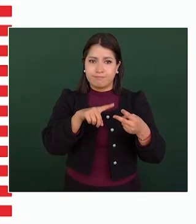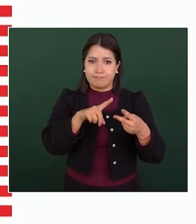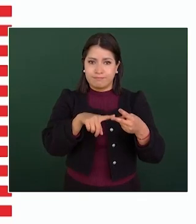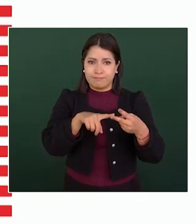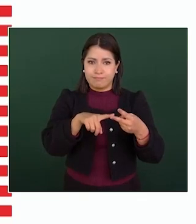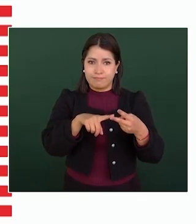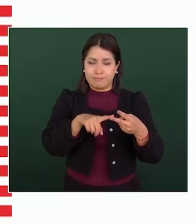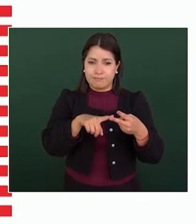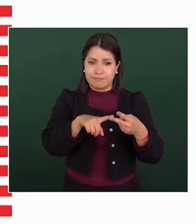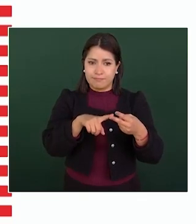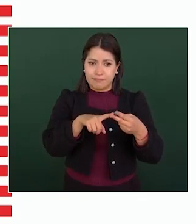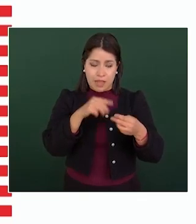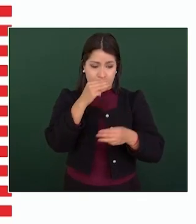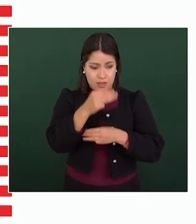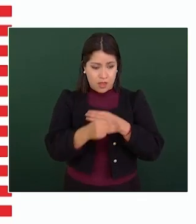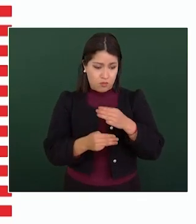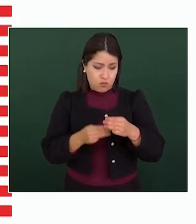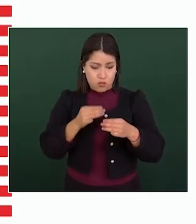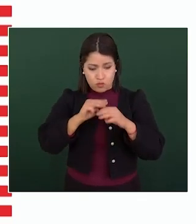a nivel mundial,